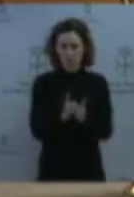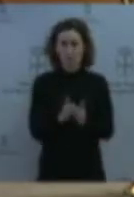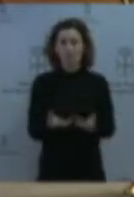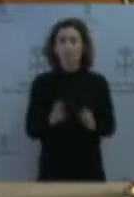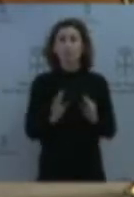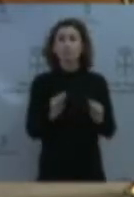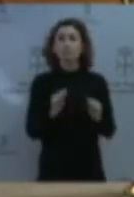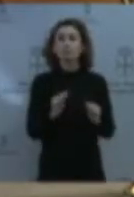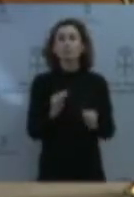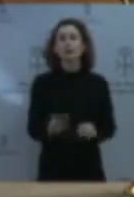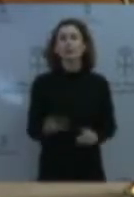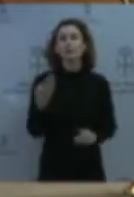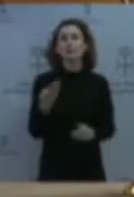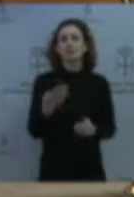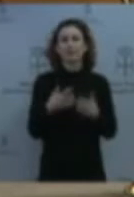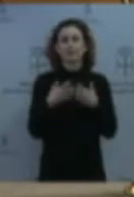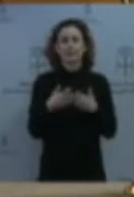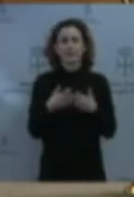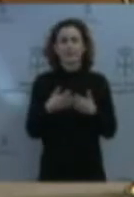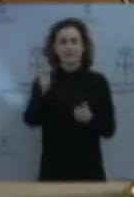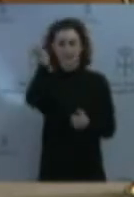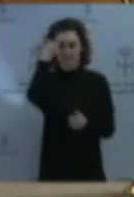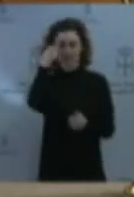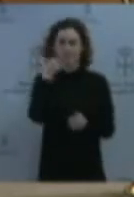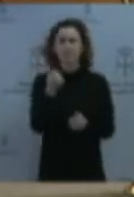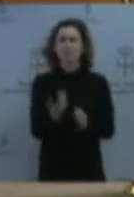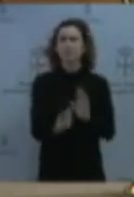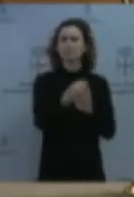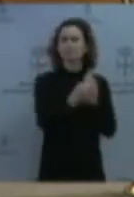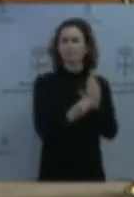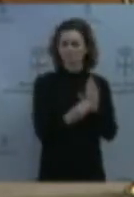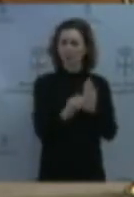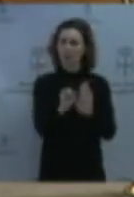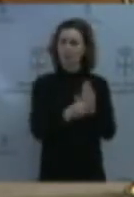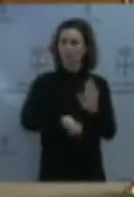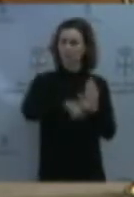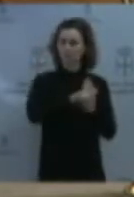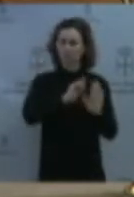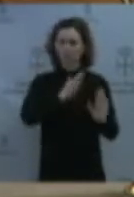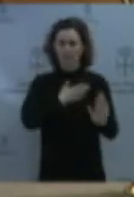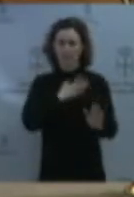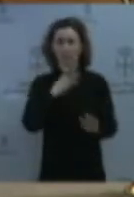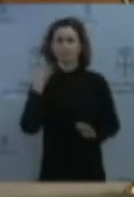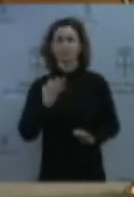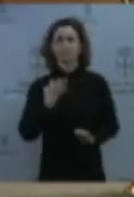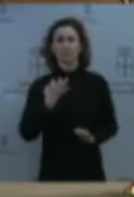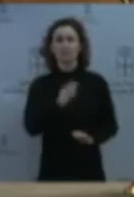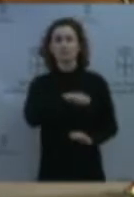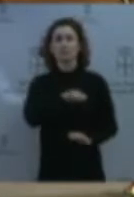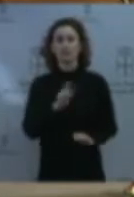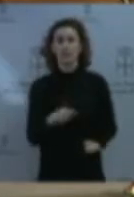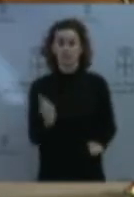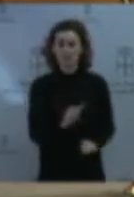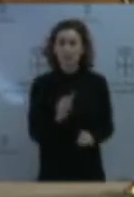Ensidesa están incluidas en la lista roja del patrimonio en peligro de Hispania Nostra y deben recuperarse. Consideramos que es